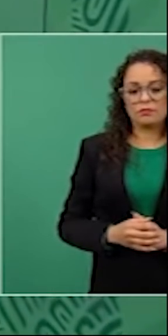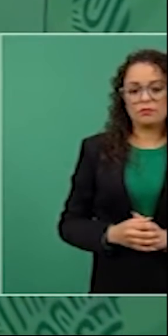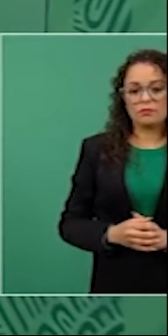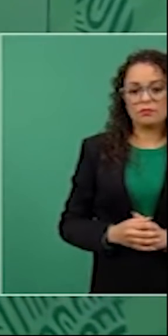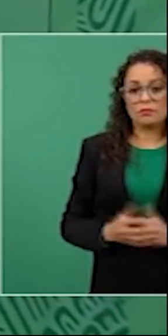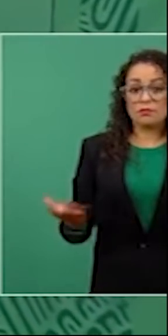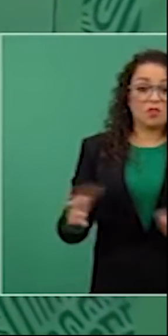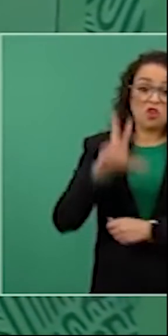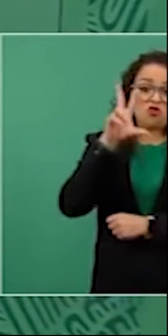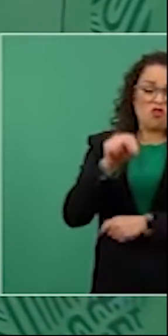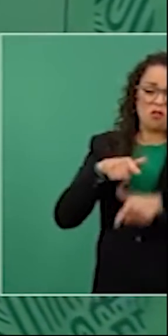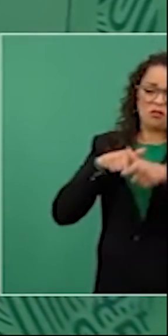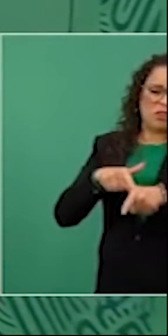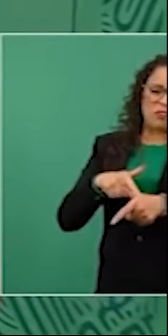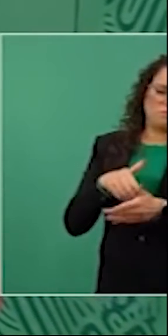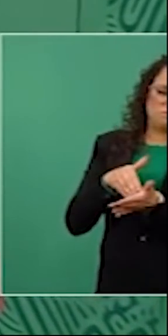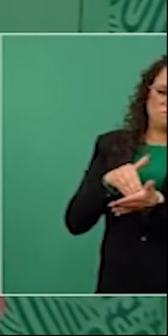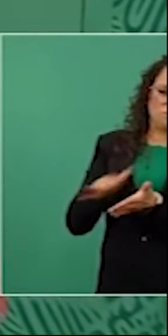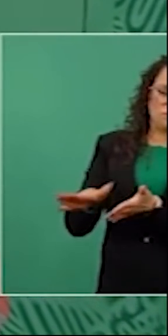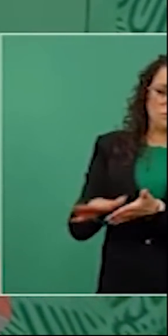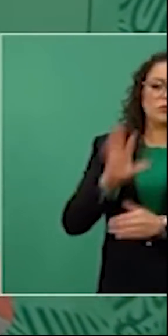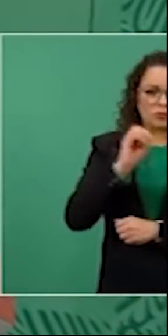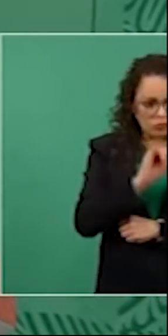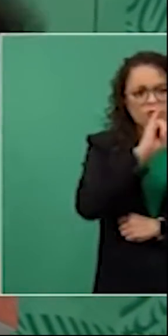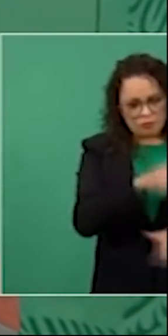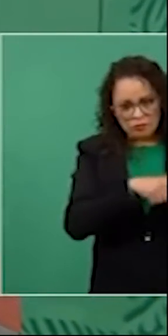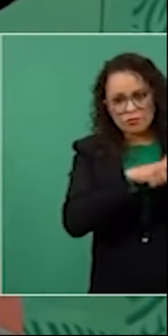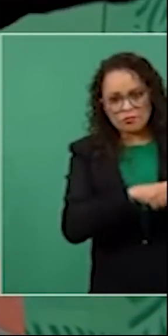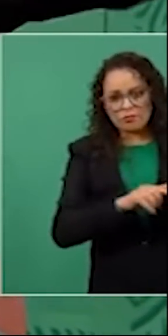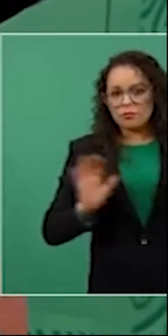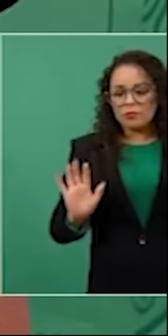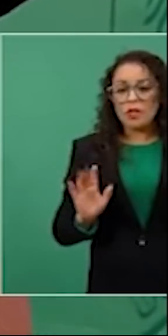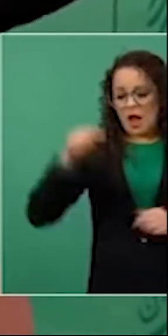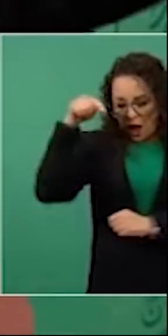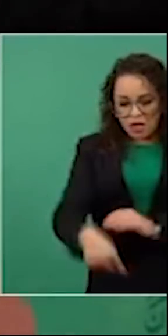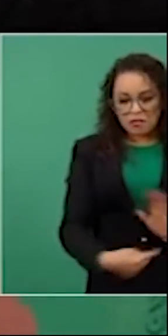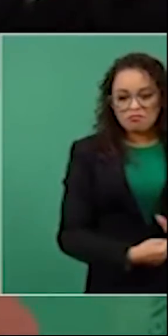O que no continúe. Y ya. Y vamos a conocer aquí